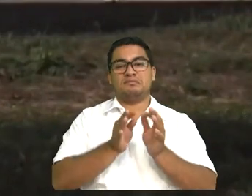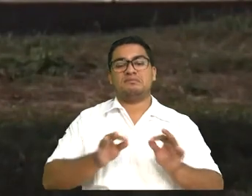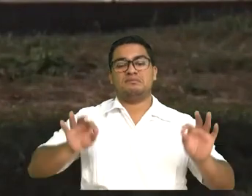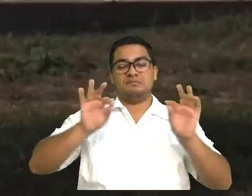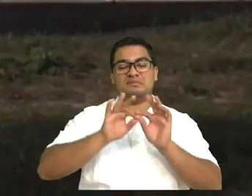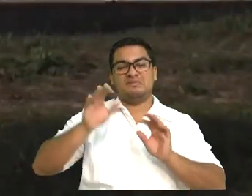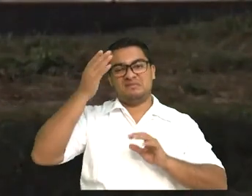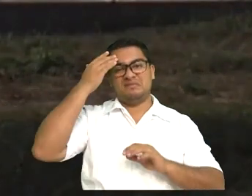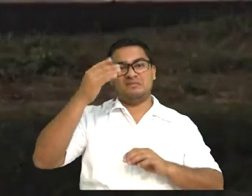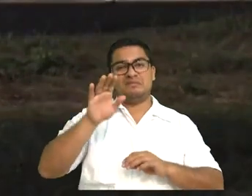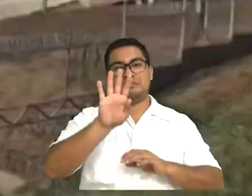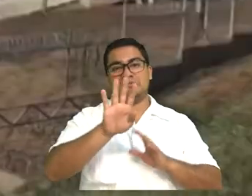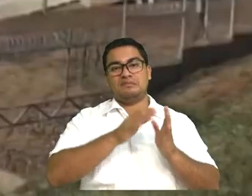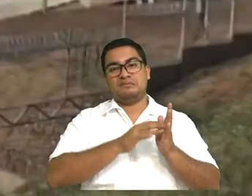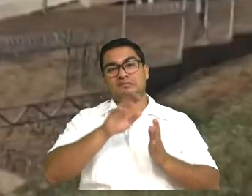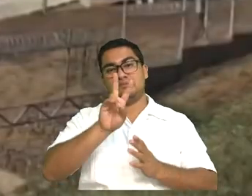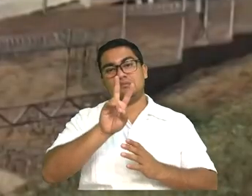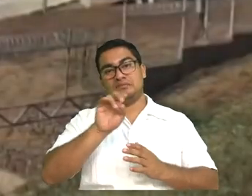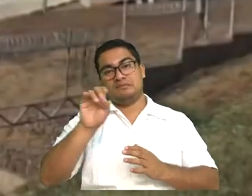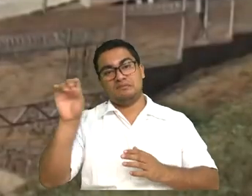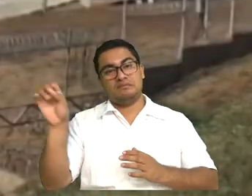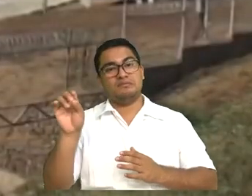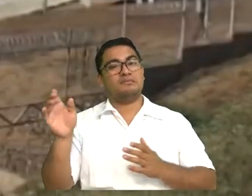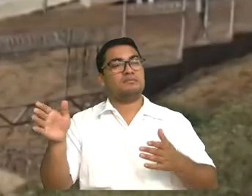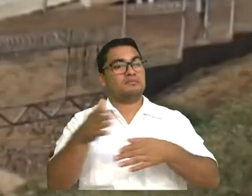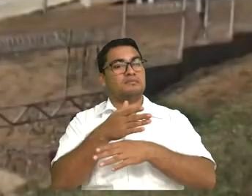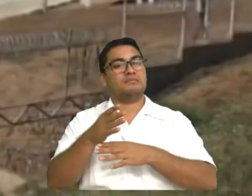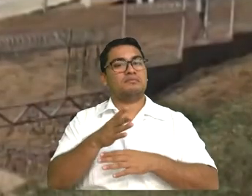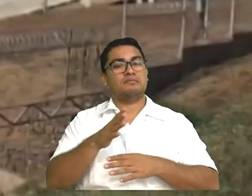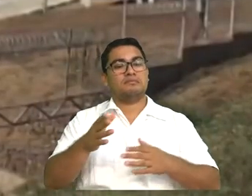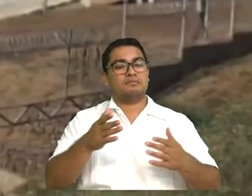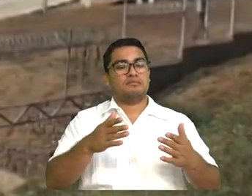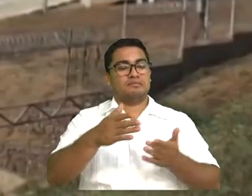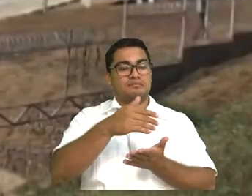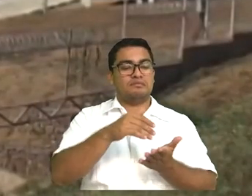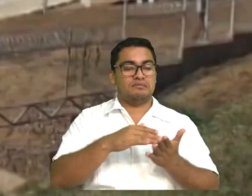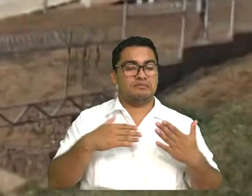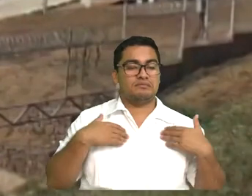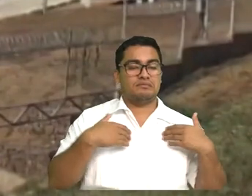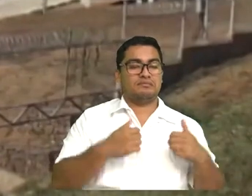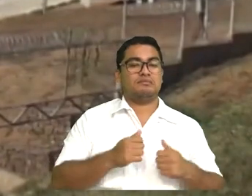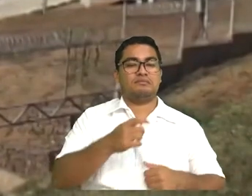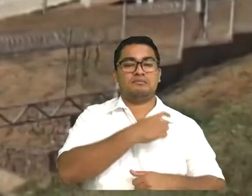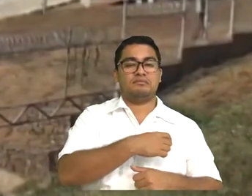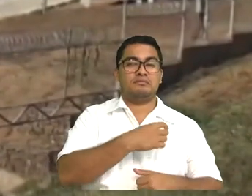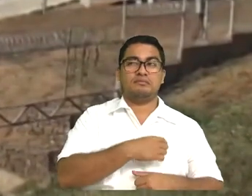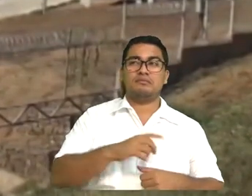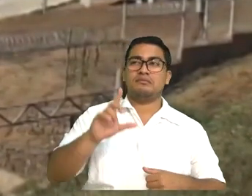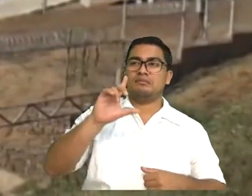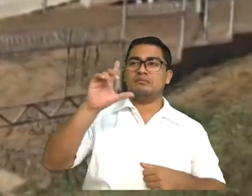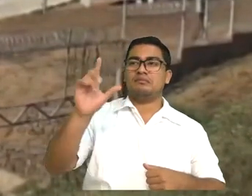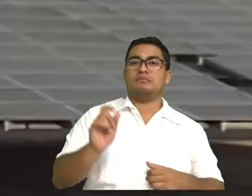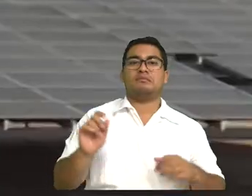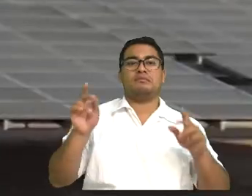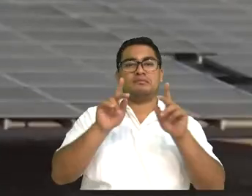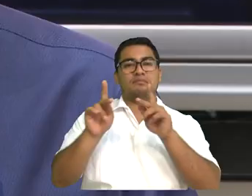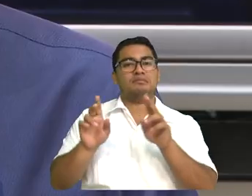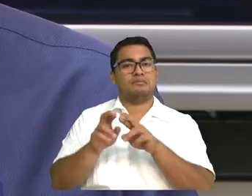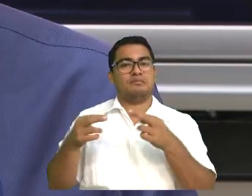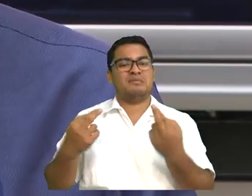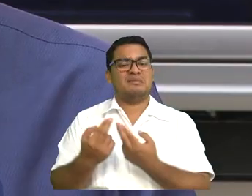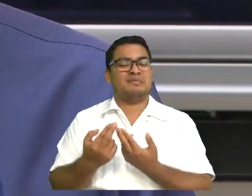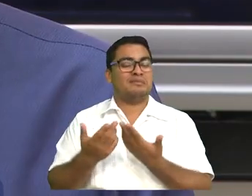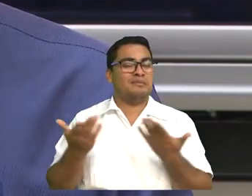son 4.200 paneles para centros de salud, escuelas, lugares donde se reúne la población